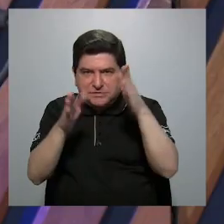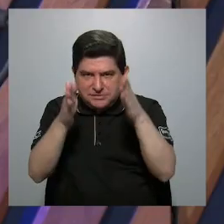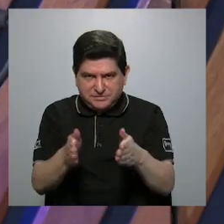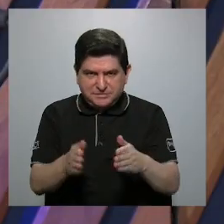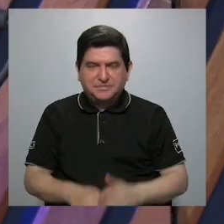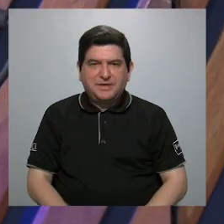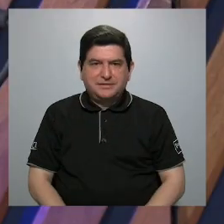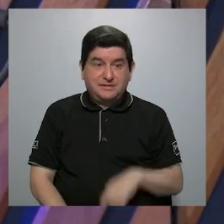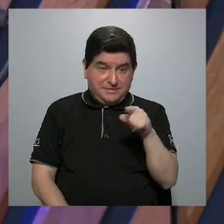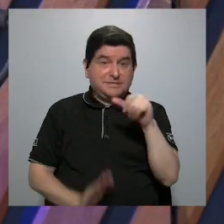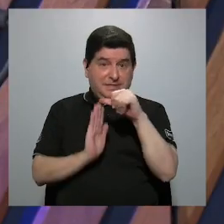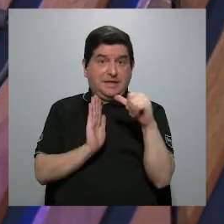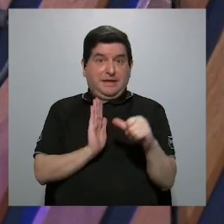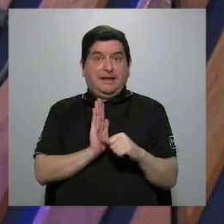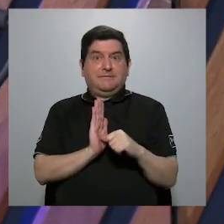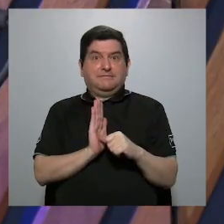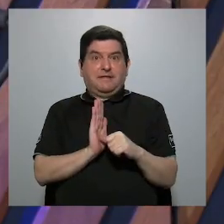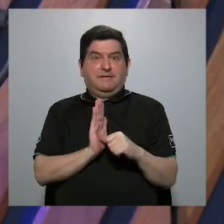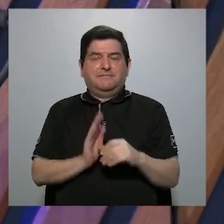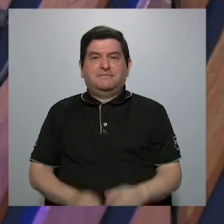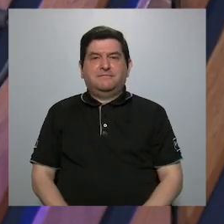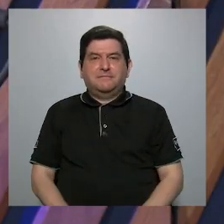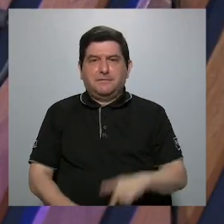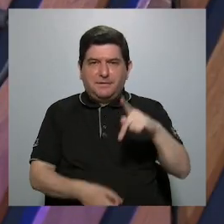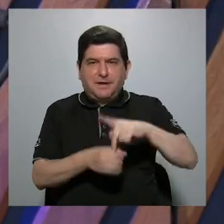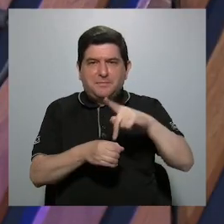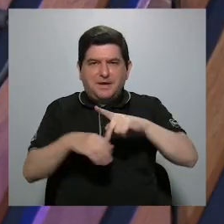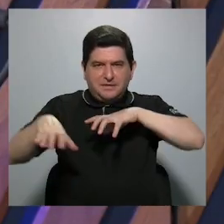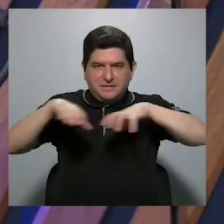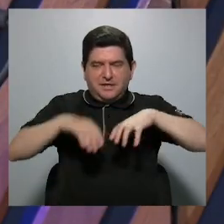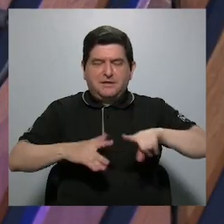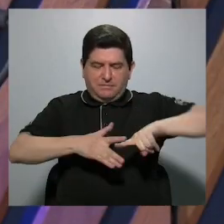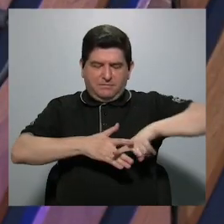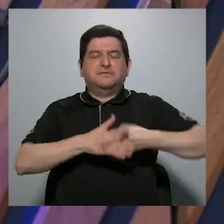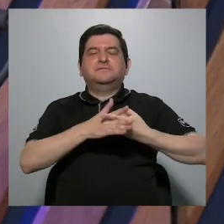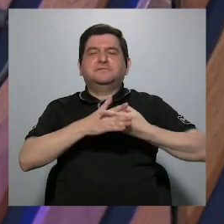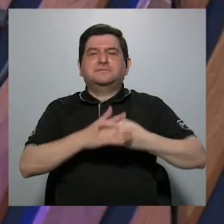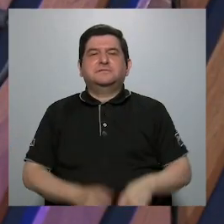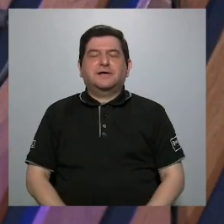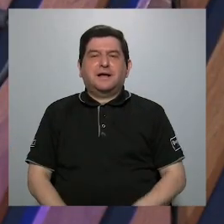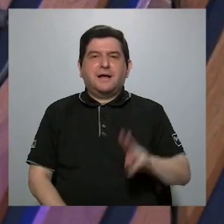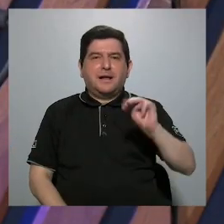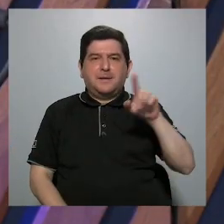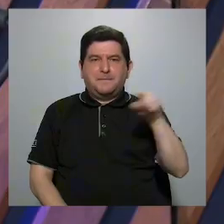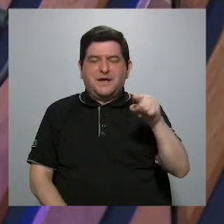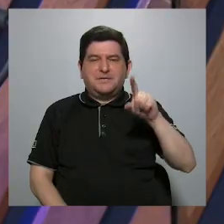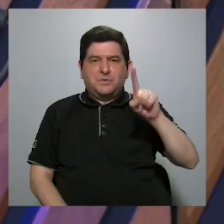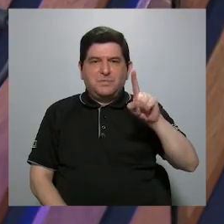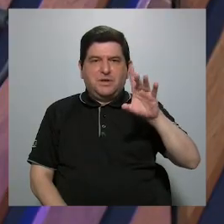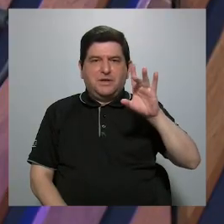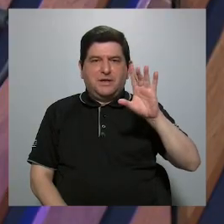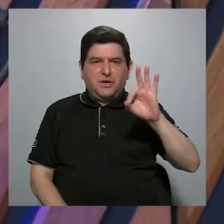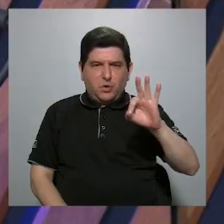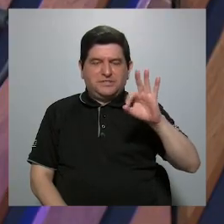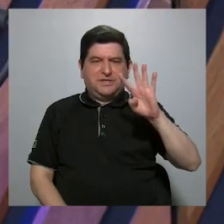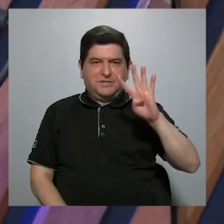firmantes de esa acta que estuvieron en esa ceremonia de inauguración en marzo de